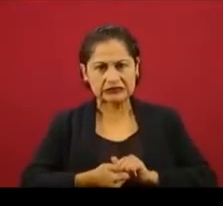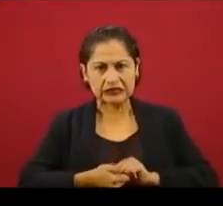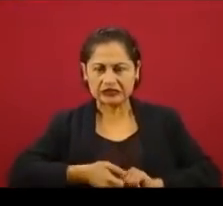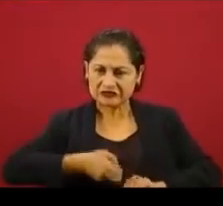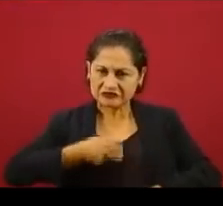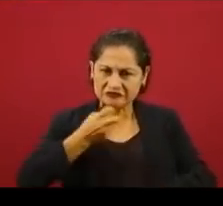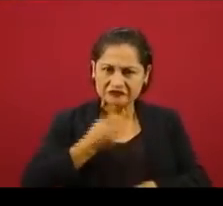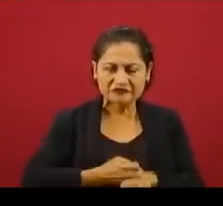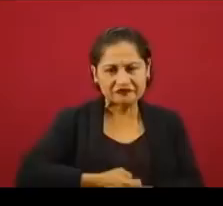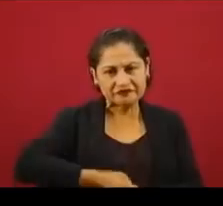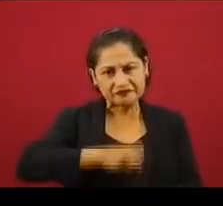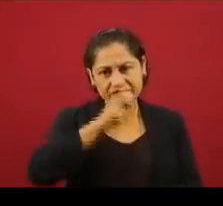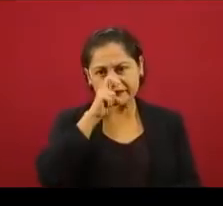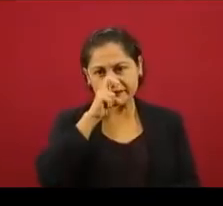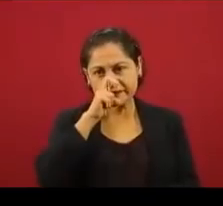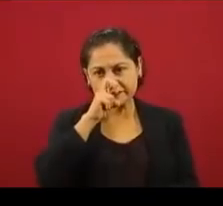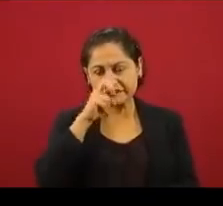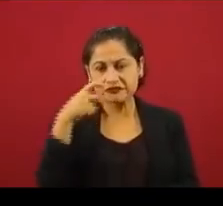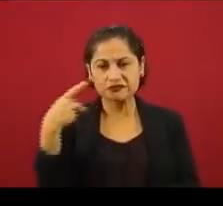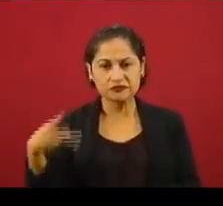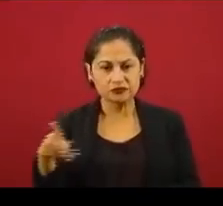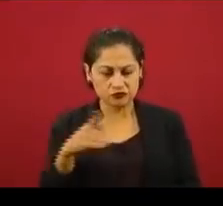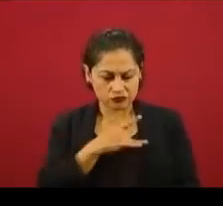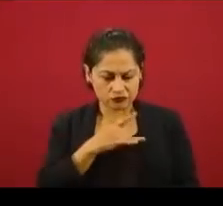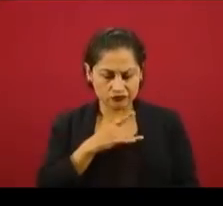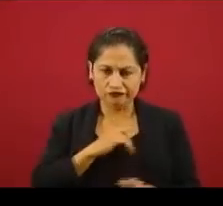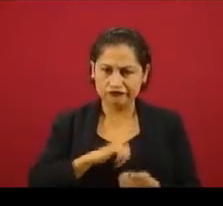que no endurezcan sus corazones,